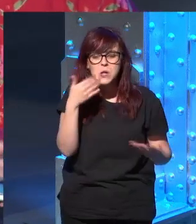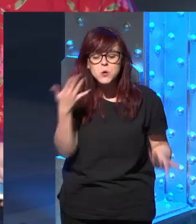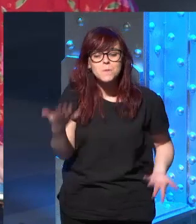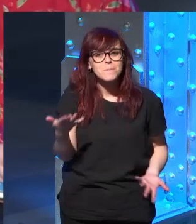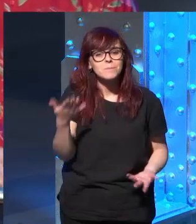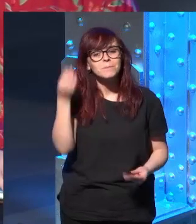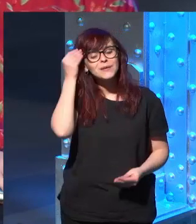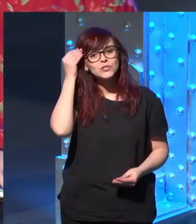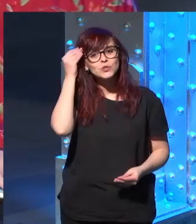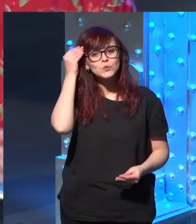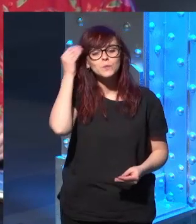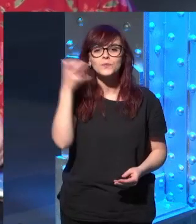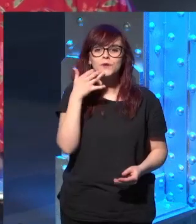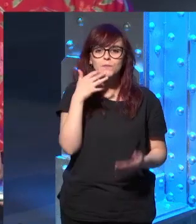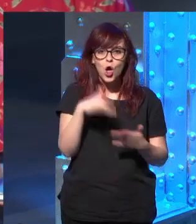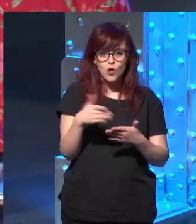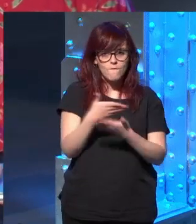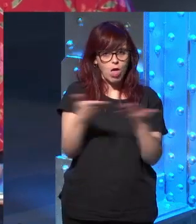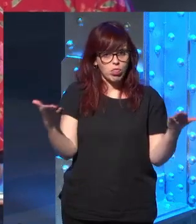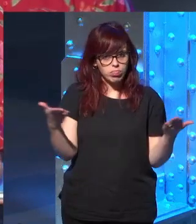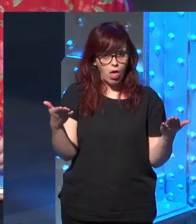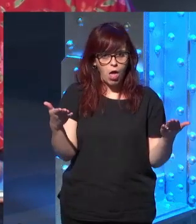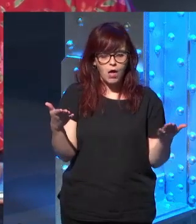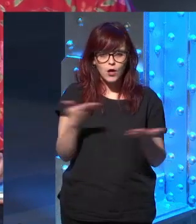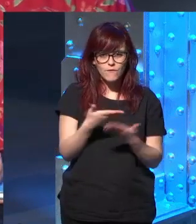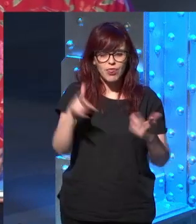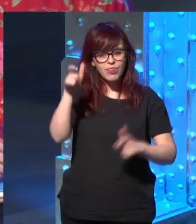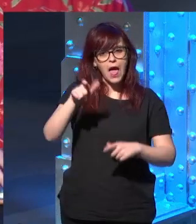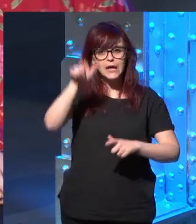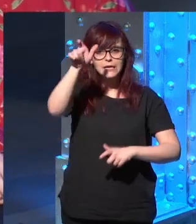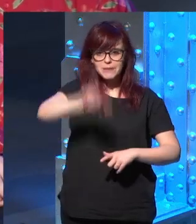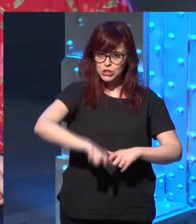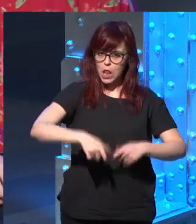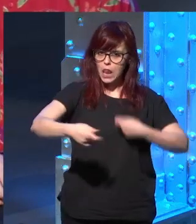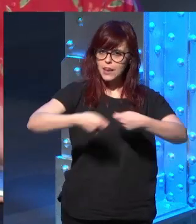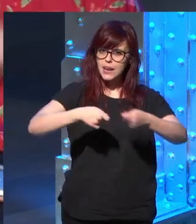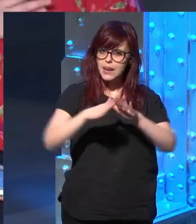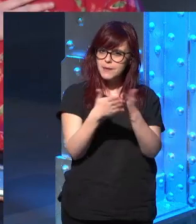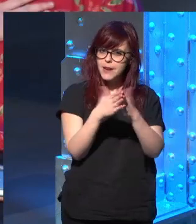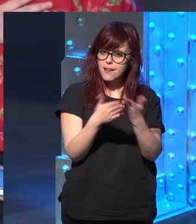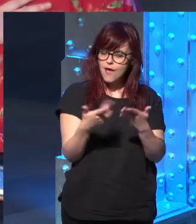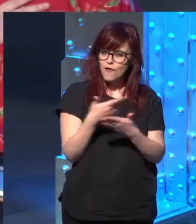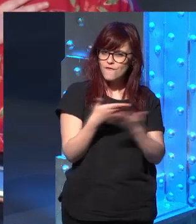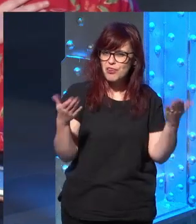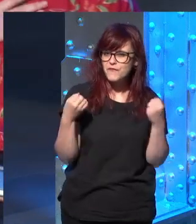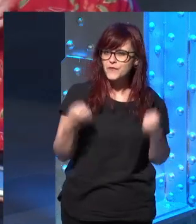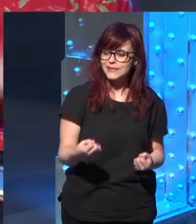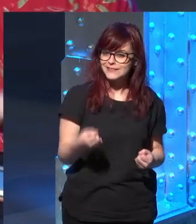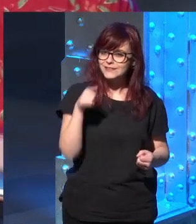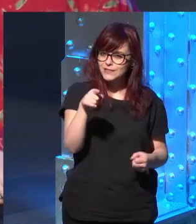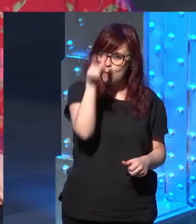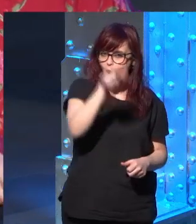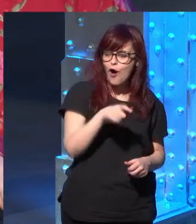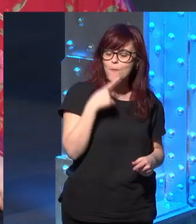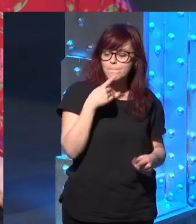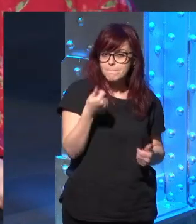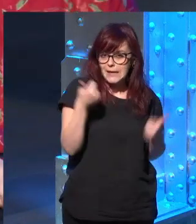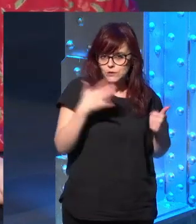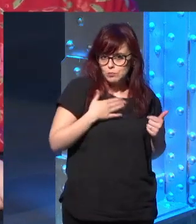que, por ejemplo, influye mucho más la confianza que puedas tener en el librero o en la librera. Para mí, como editora,